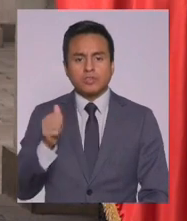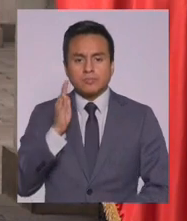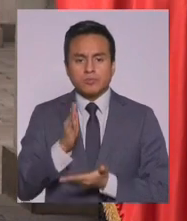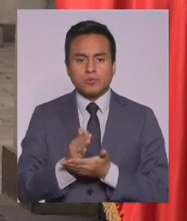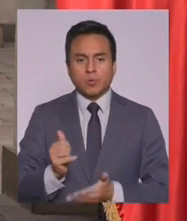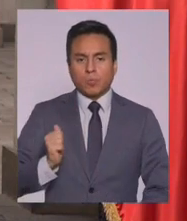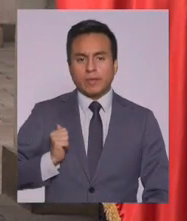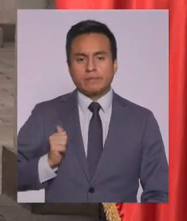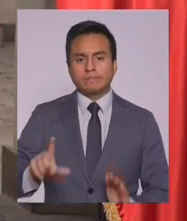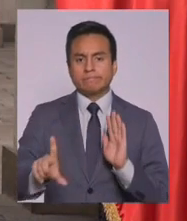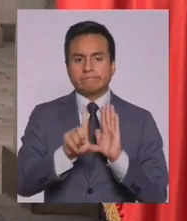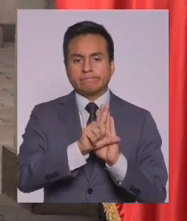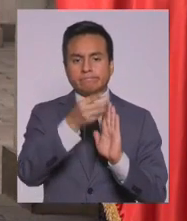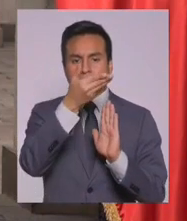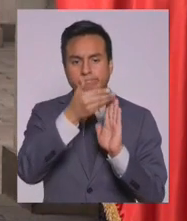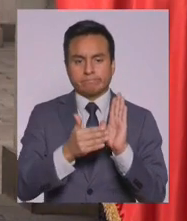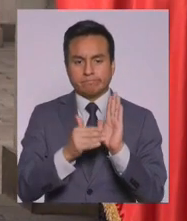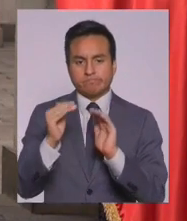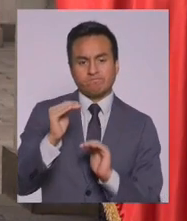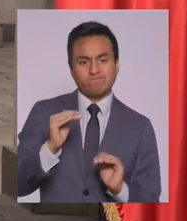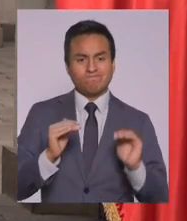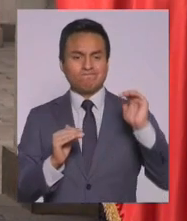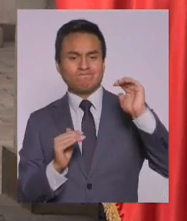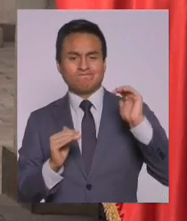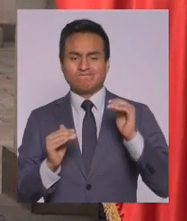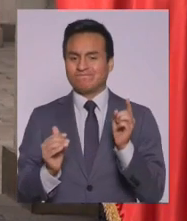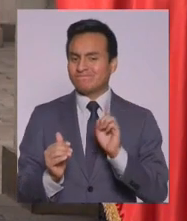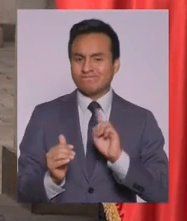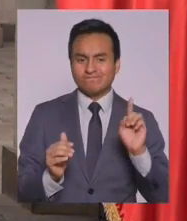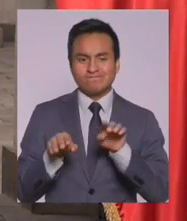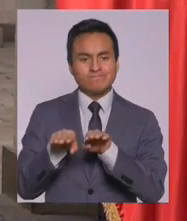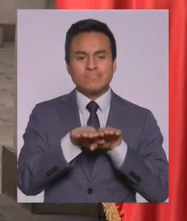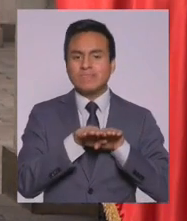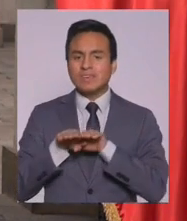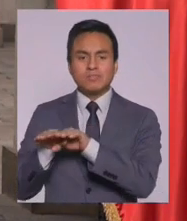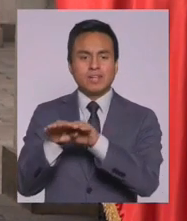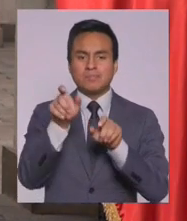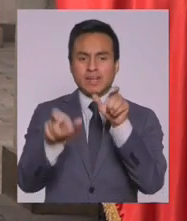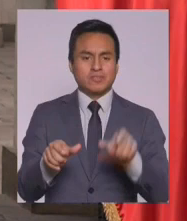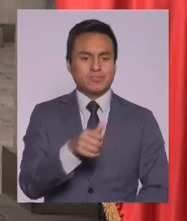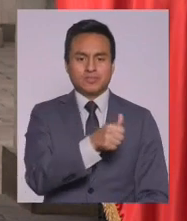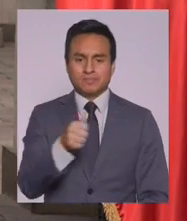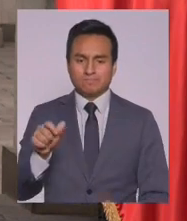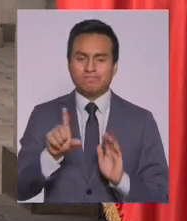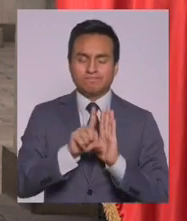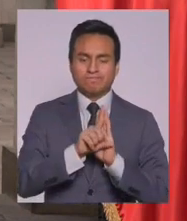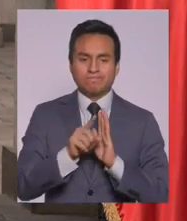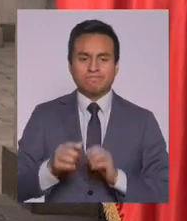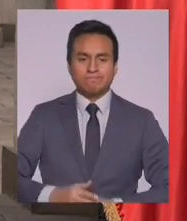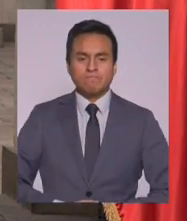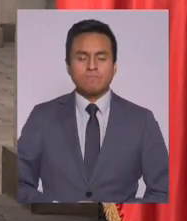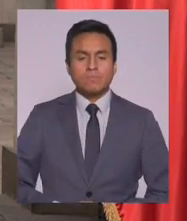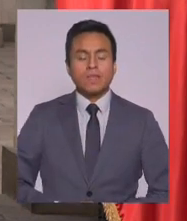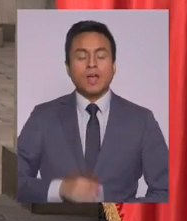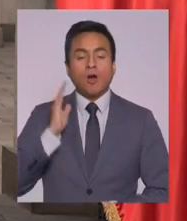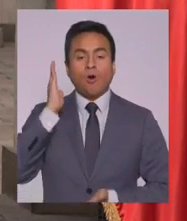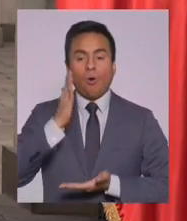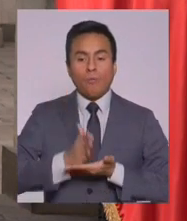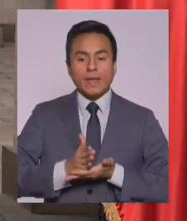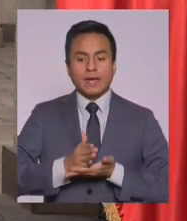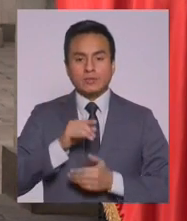ley, nadie está por encima de la ley y la ley es igual para todos. Esta